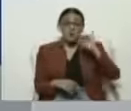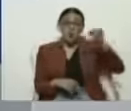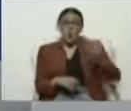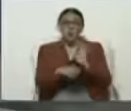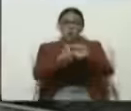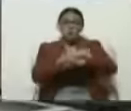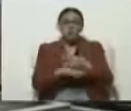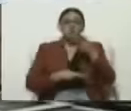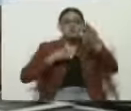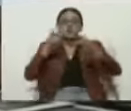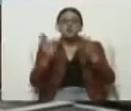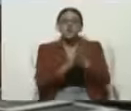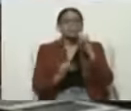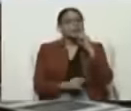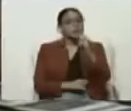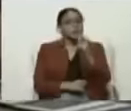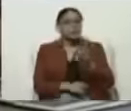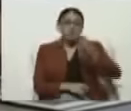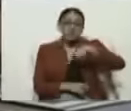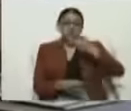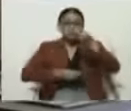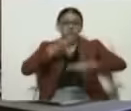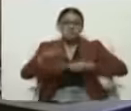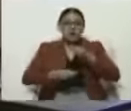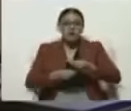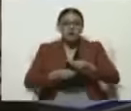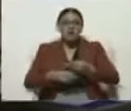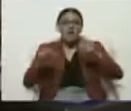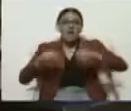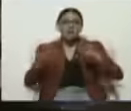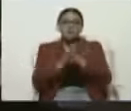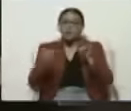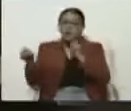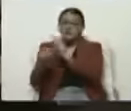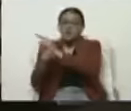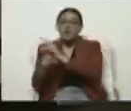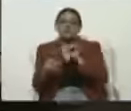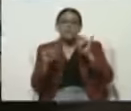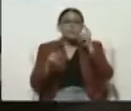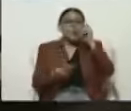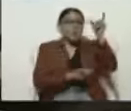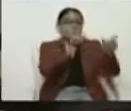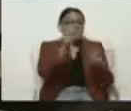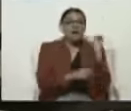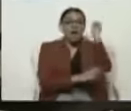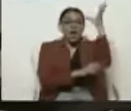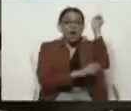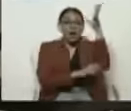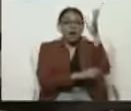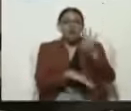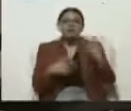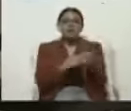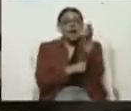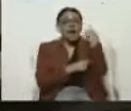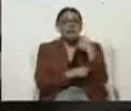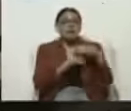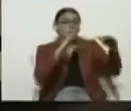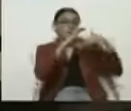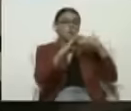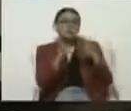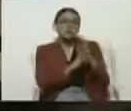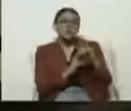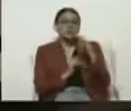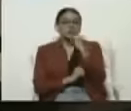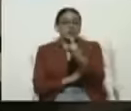XXI, quien denunciaba los hechos de violencia a los que han sido víctimas los alcaldes, que el día de ayer manifestaron su respaldo